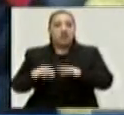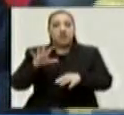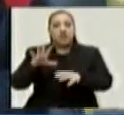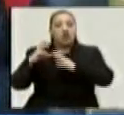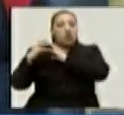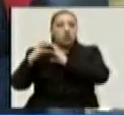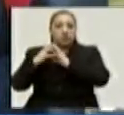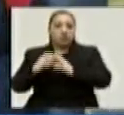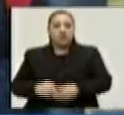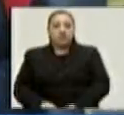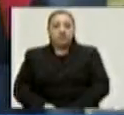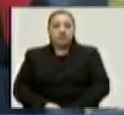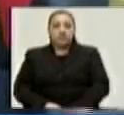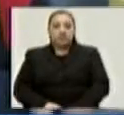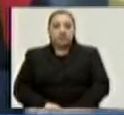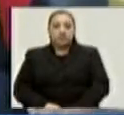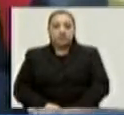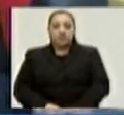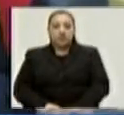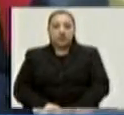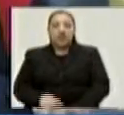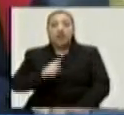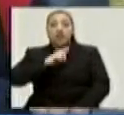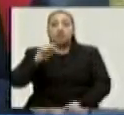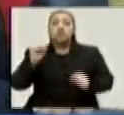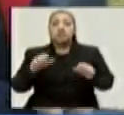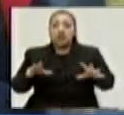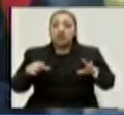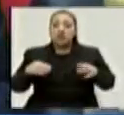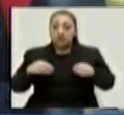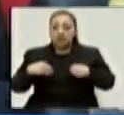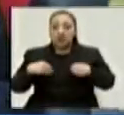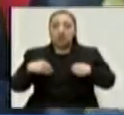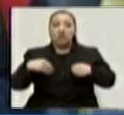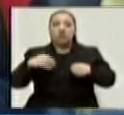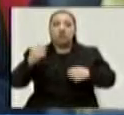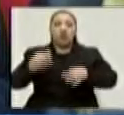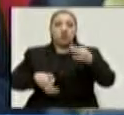5 de octubre. La demanda fue admitida por el 44 Juzgado Civil de la